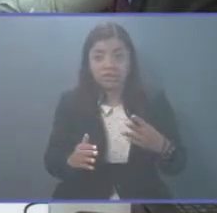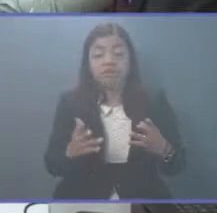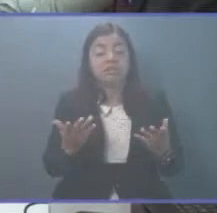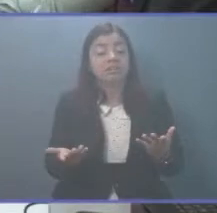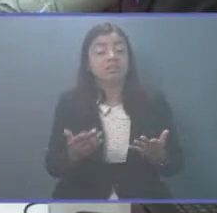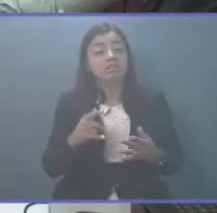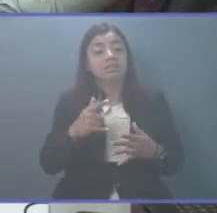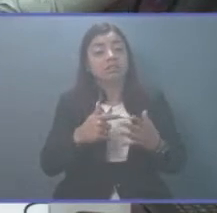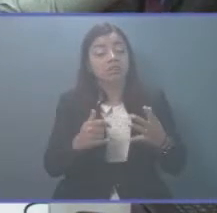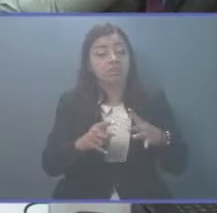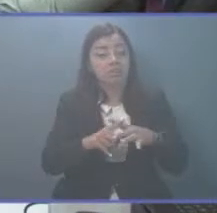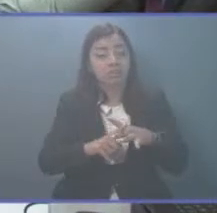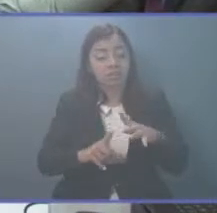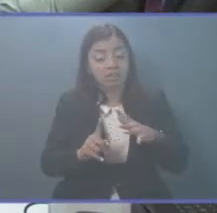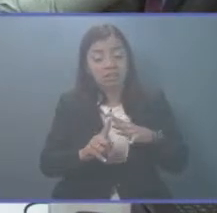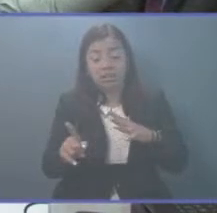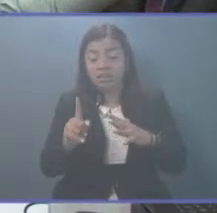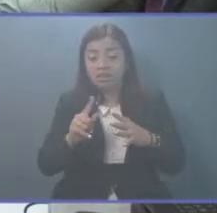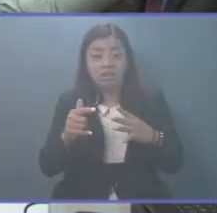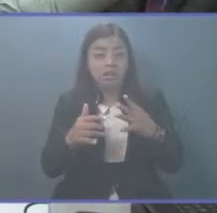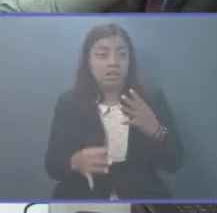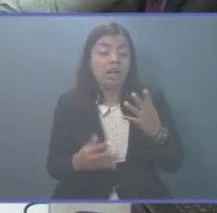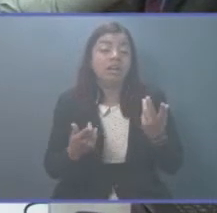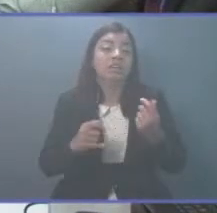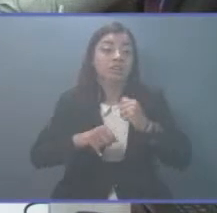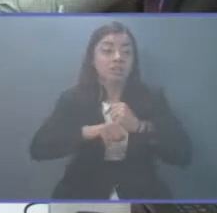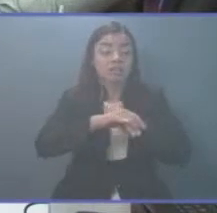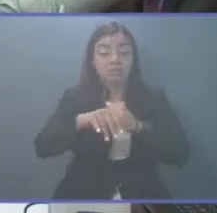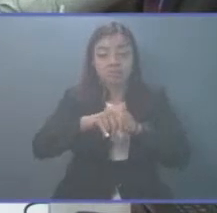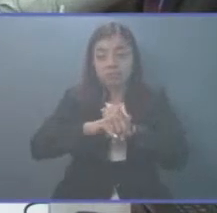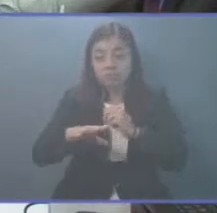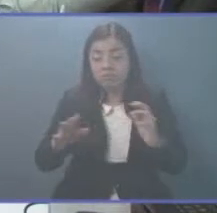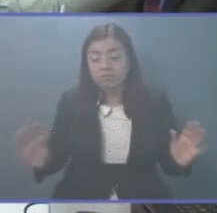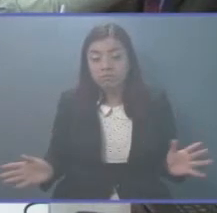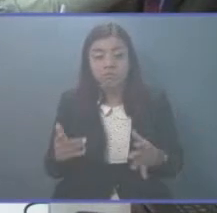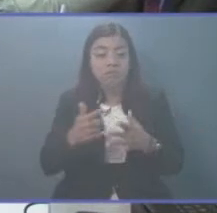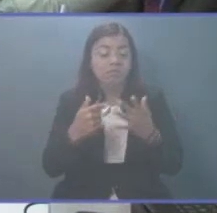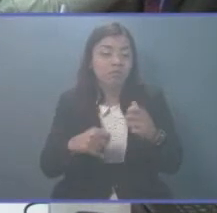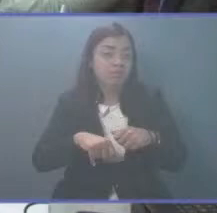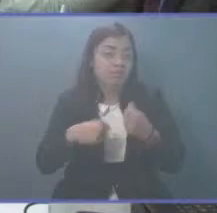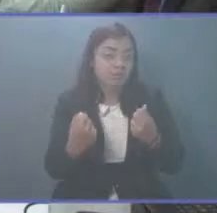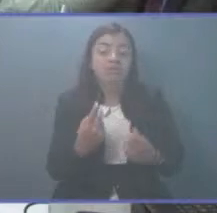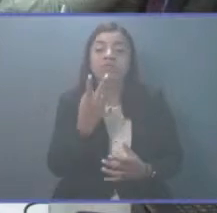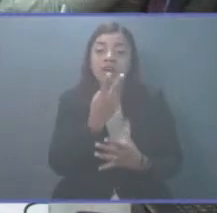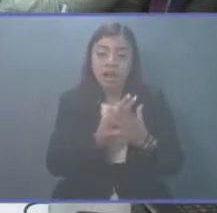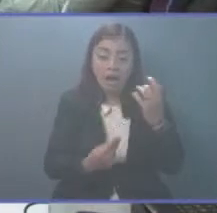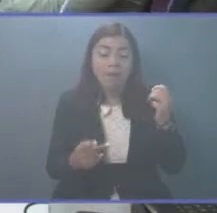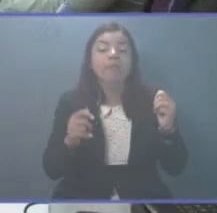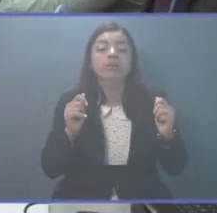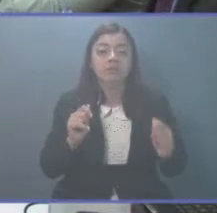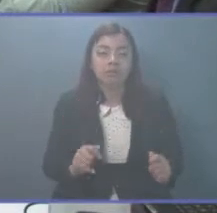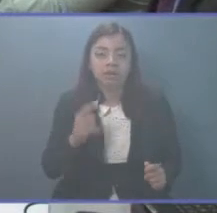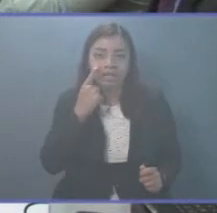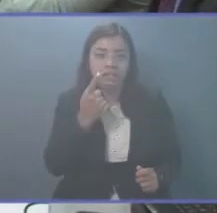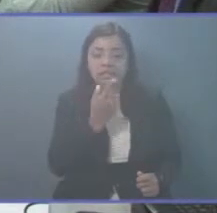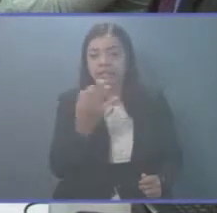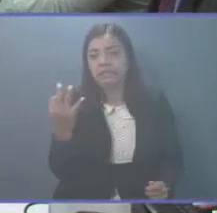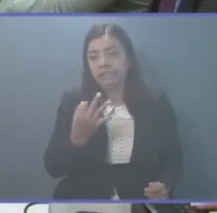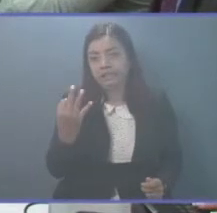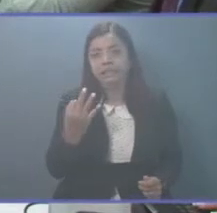tráfico ilegal y la promoción del delito. Entonces, en los dos se puede enfrentar la necesidad de